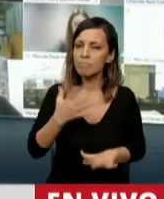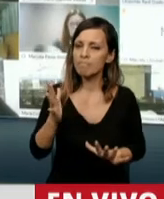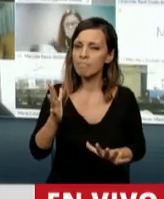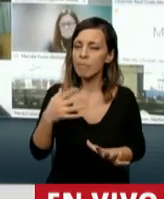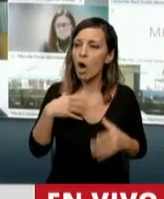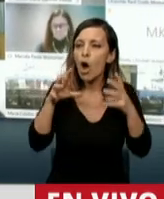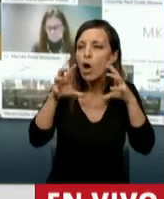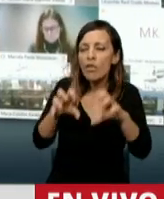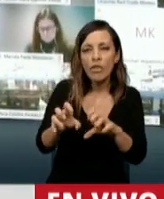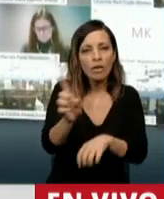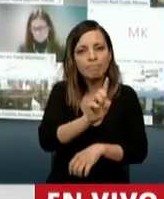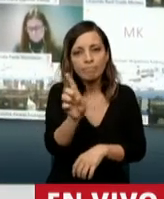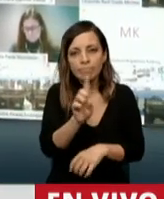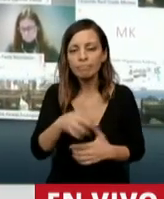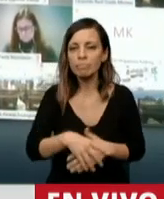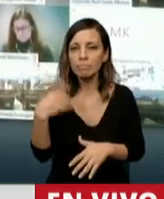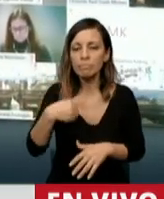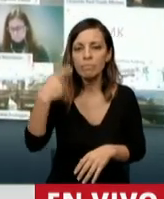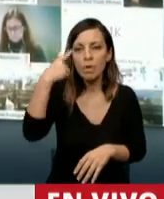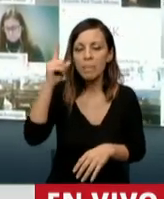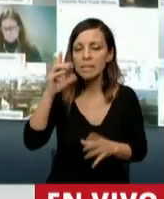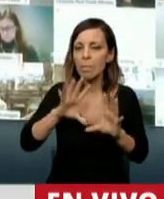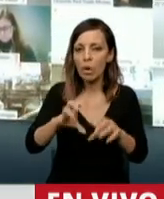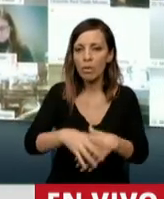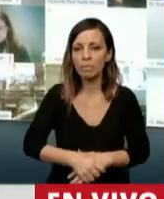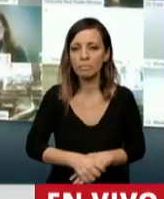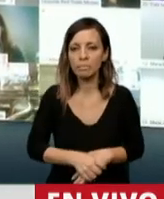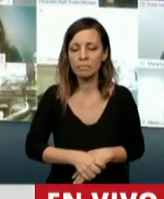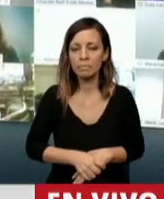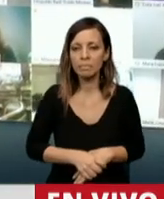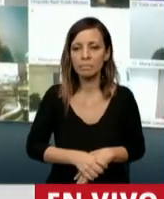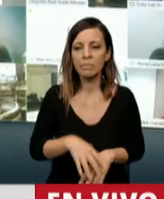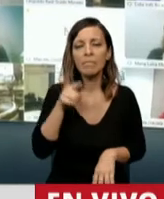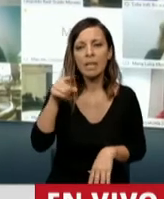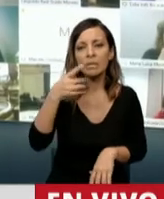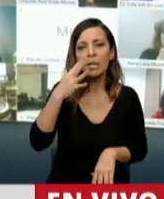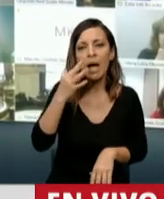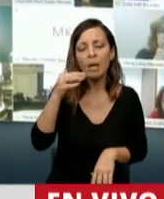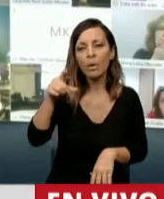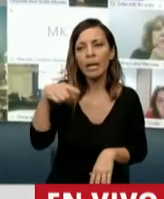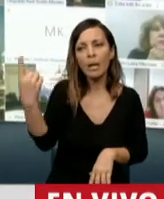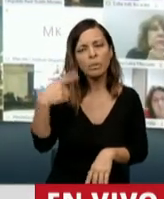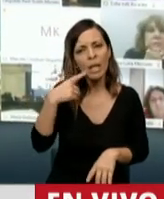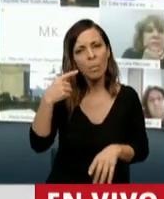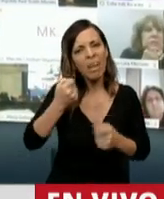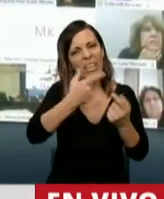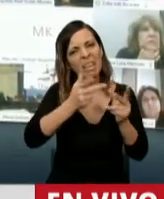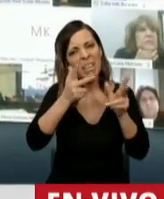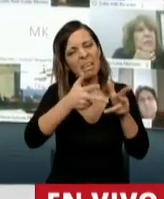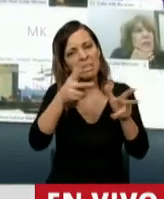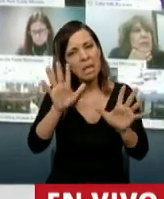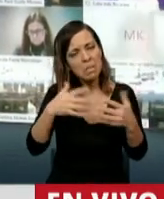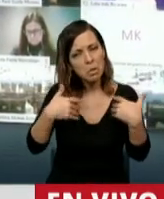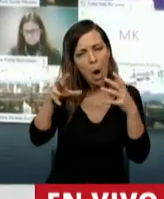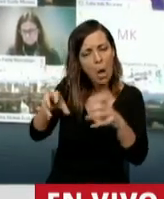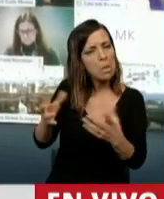tenemos odio, nosotros no pensamos con el odio. Eso es algo que están ellos manifestando y que nosotros totalmente